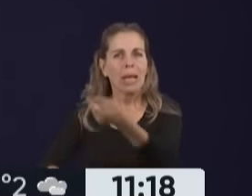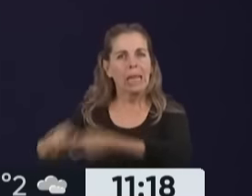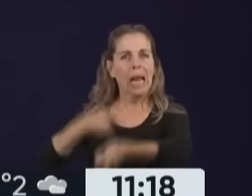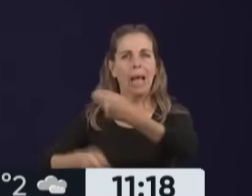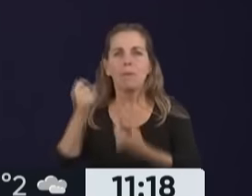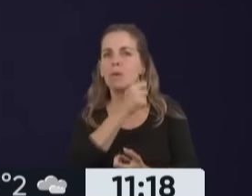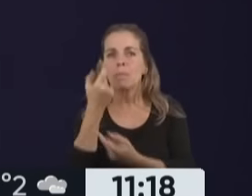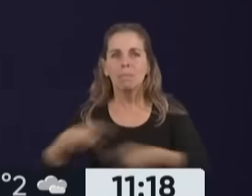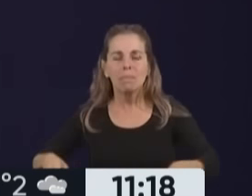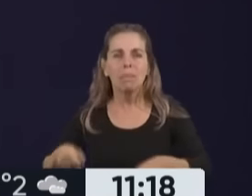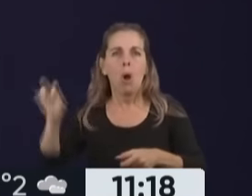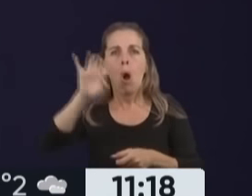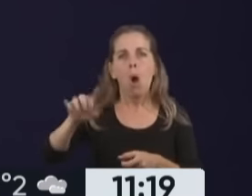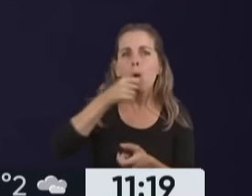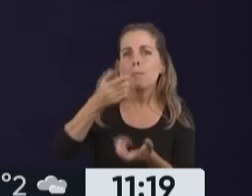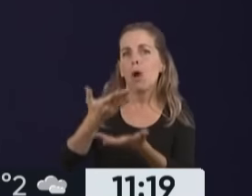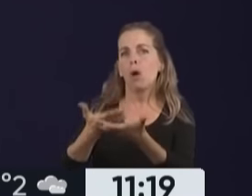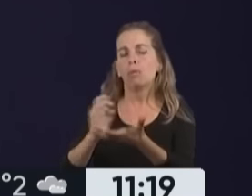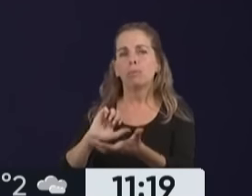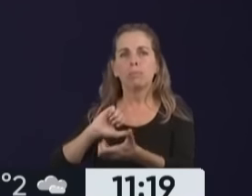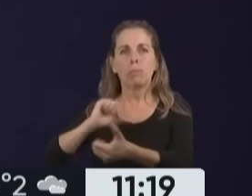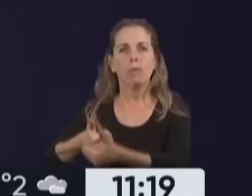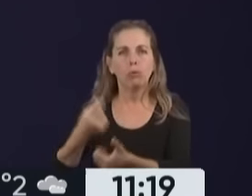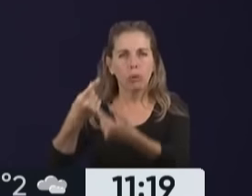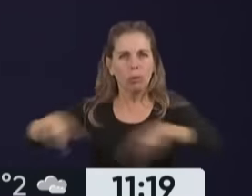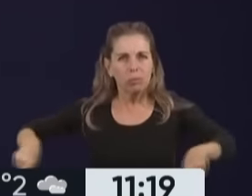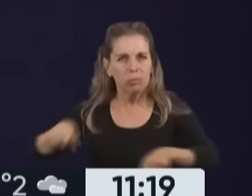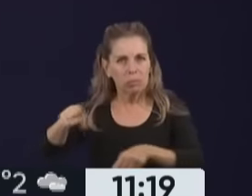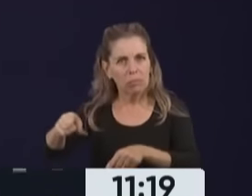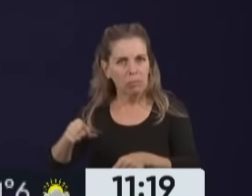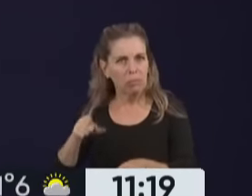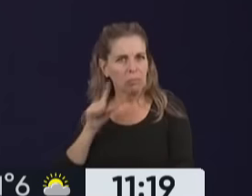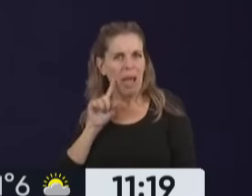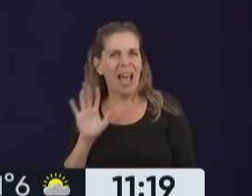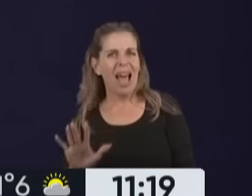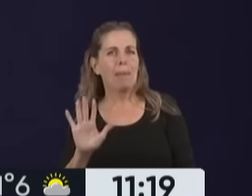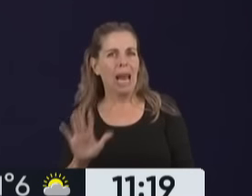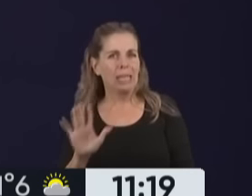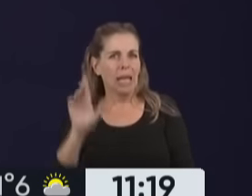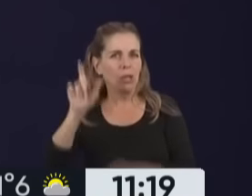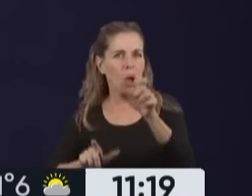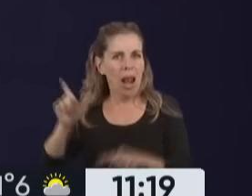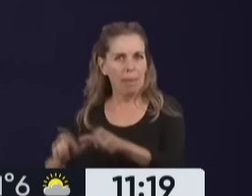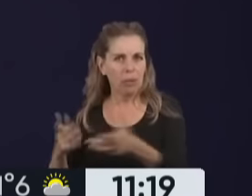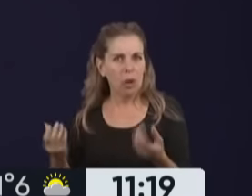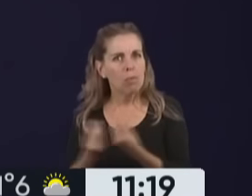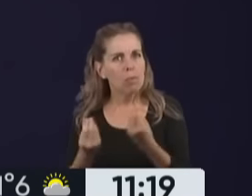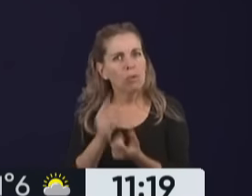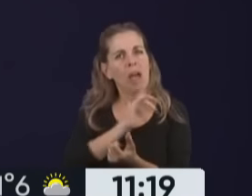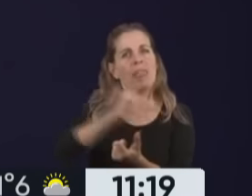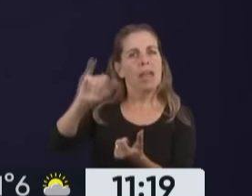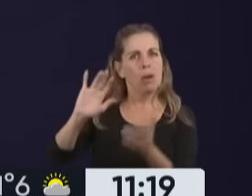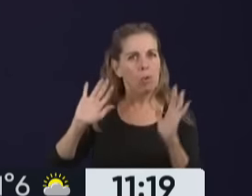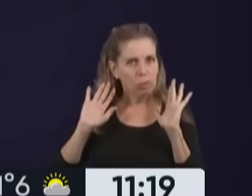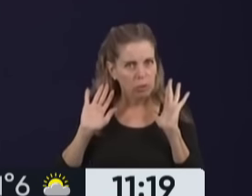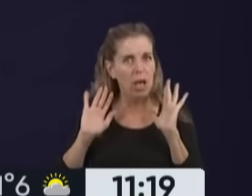hasta por favores sexuales. La verdad es que las denuncias son muchas, son variadas, y por desgracia